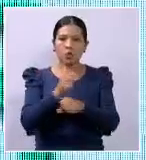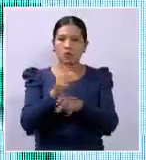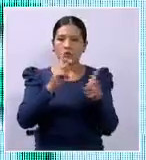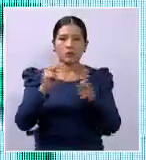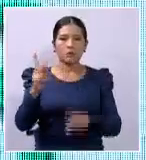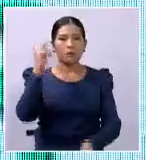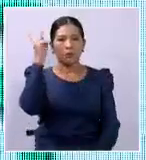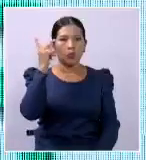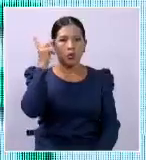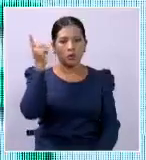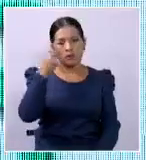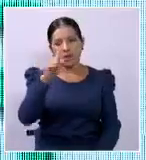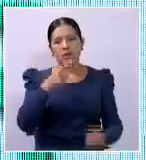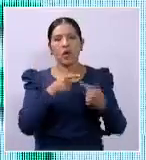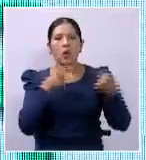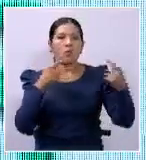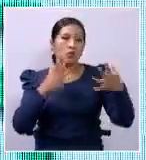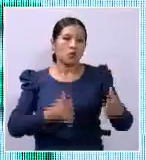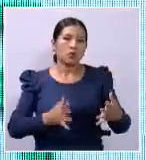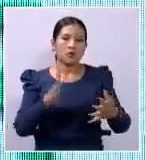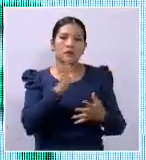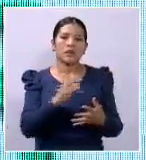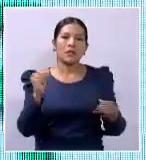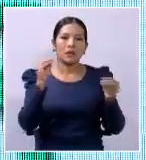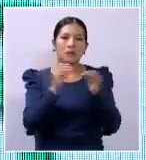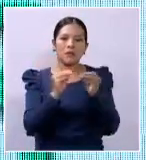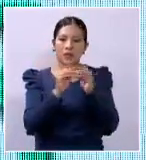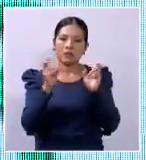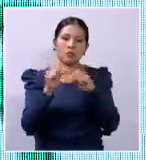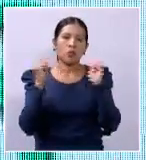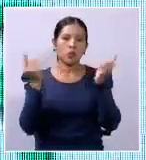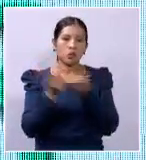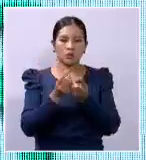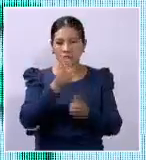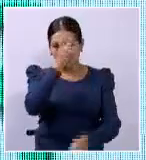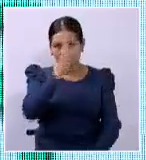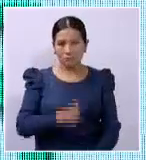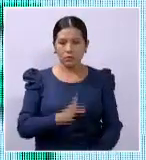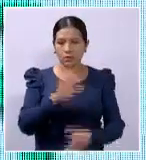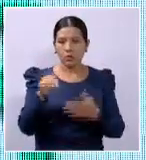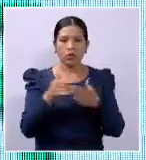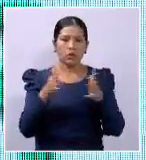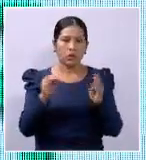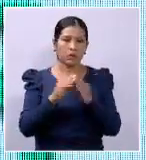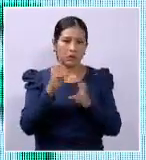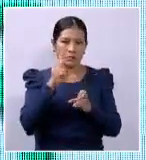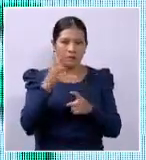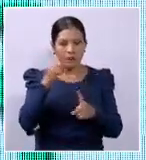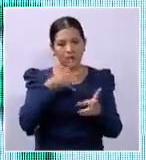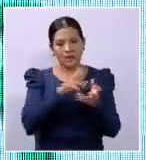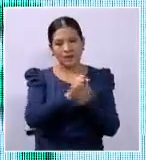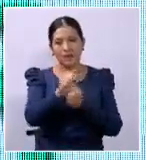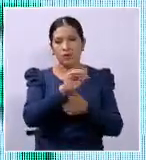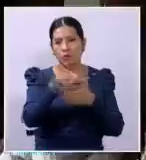políticos de la oposición y del ala de los radicales, señalados como los evistas, de afectar el futuro del